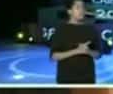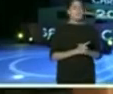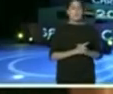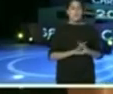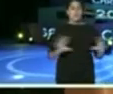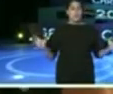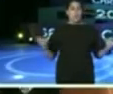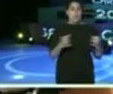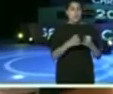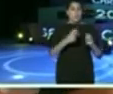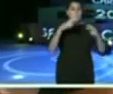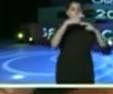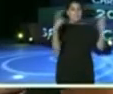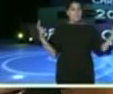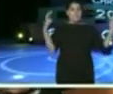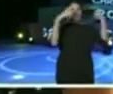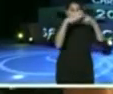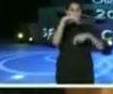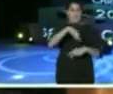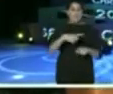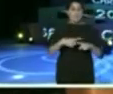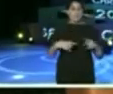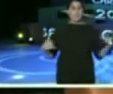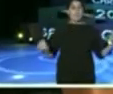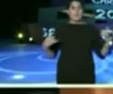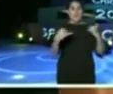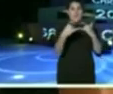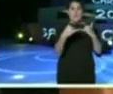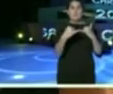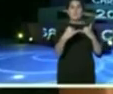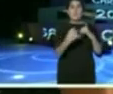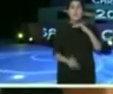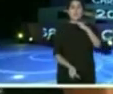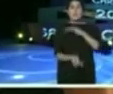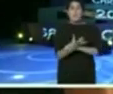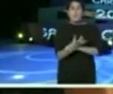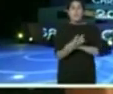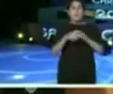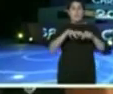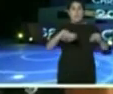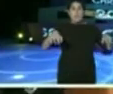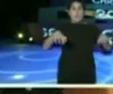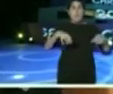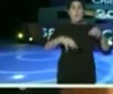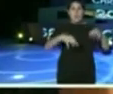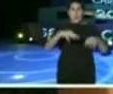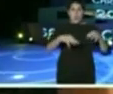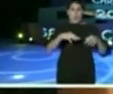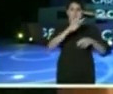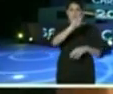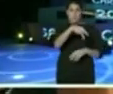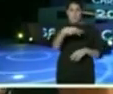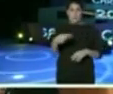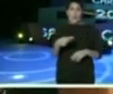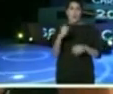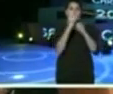Constituido en el Centro Internacional de Ferias y Congresos de Santa Cruz de Tenerife, el jurado para fallar el concurso de murgas adultas del Carnaval